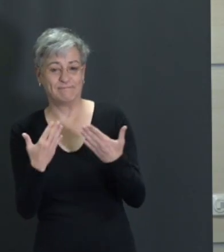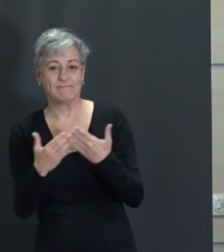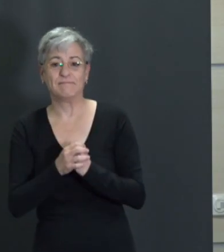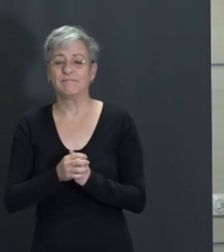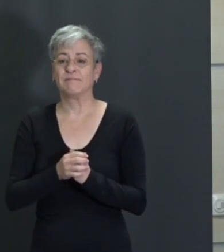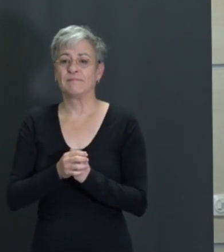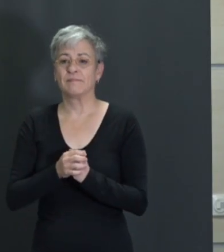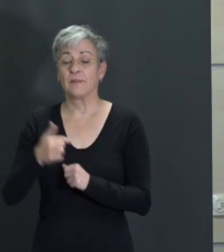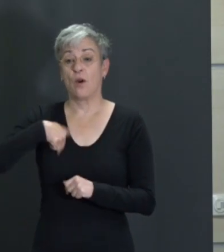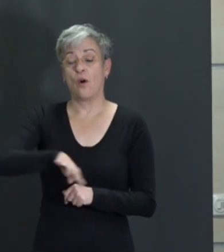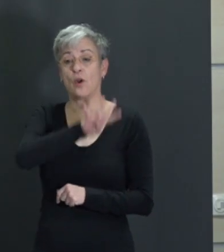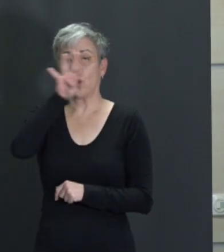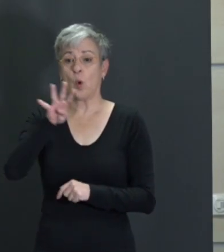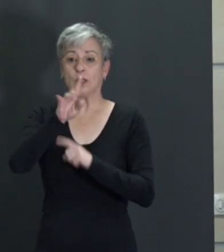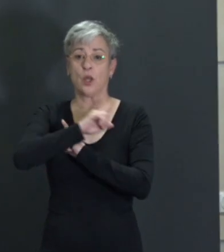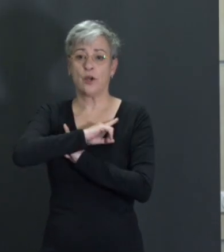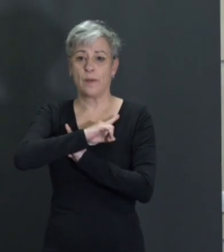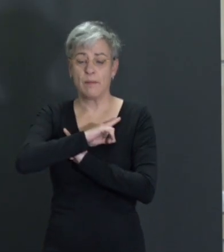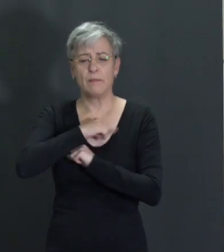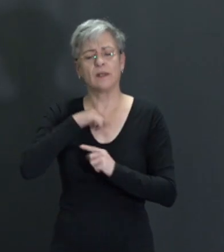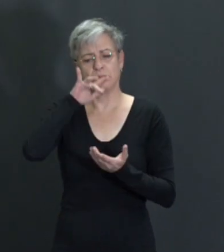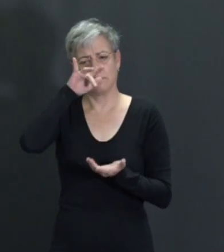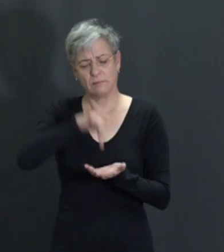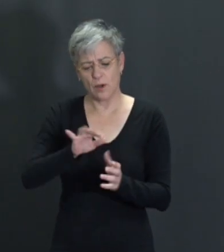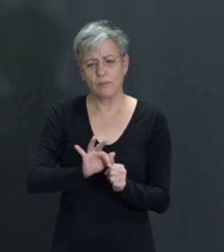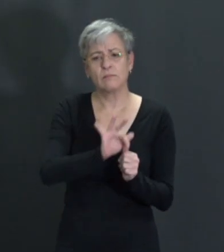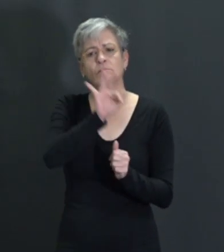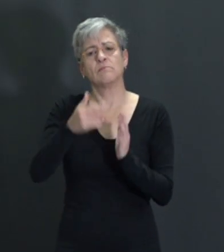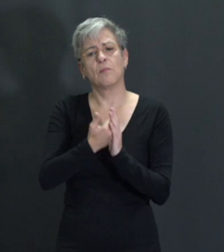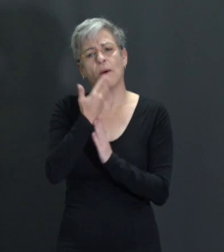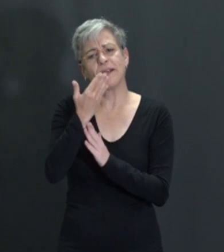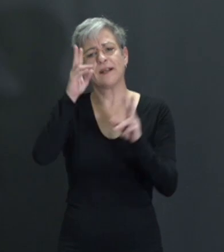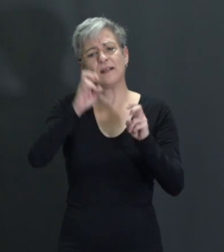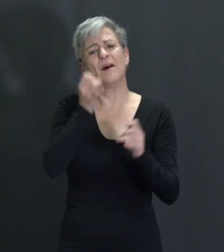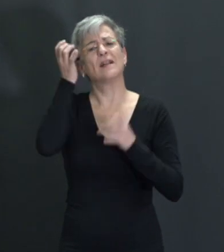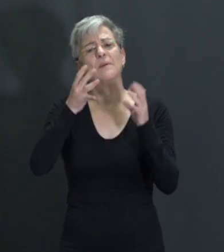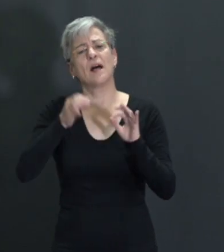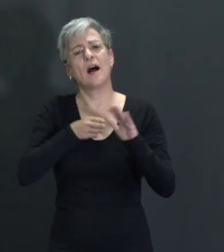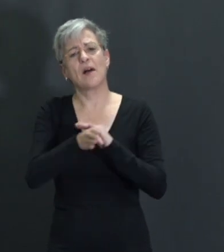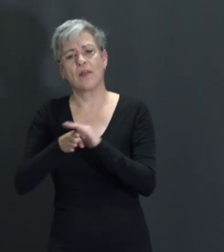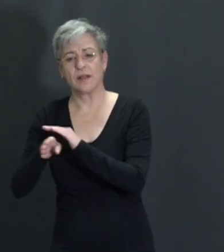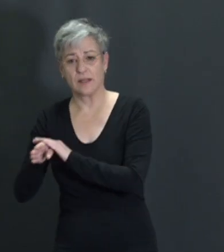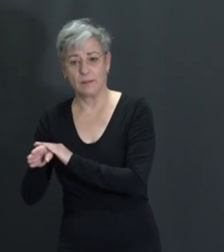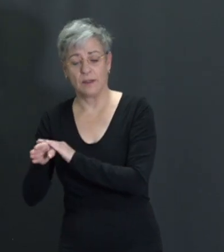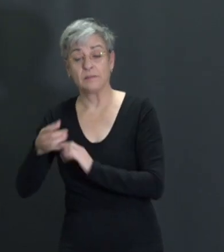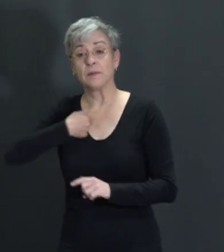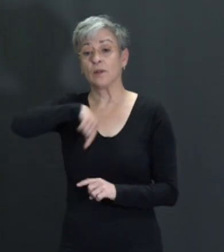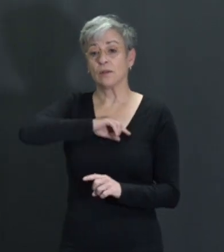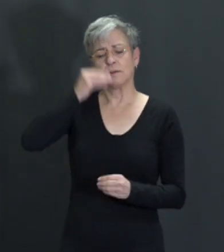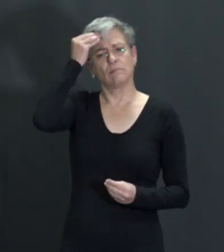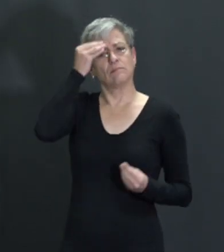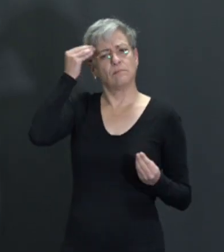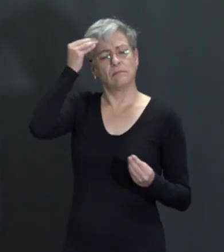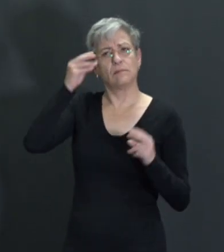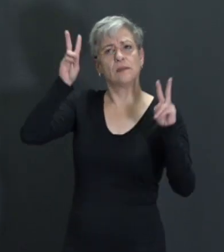Hoy, 4 de noviembre, además, dedicaremos la mañana a las ciudades más accesibles, donde reflexionaremos acerca del desarrollo y gestión